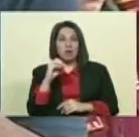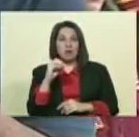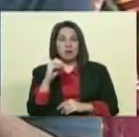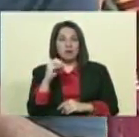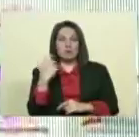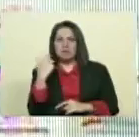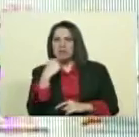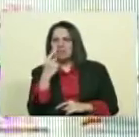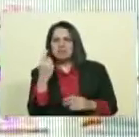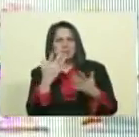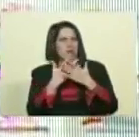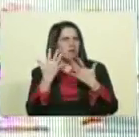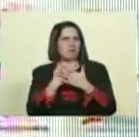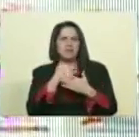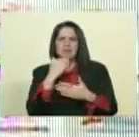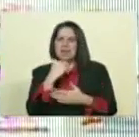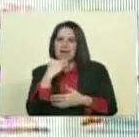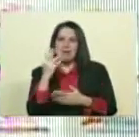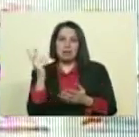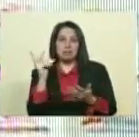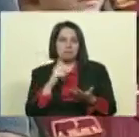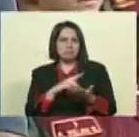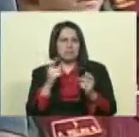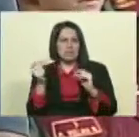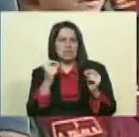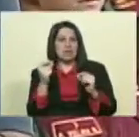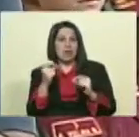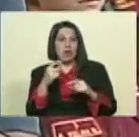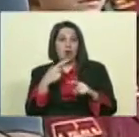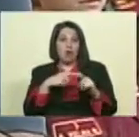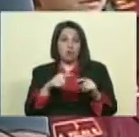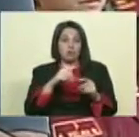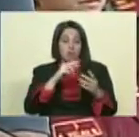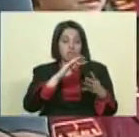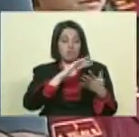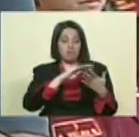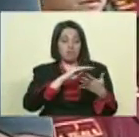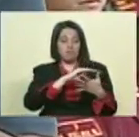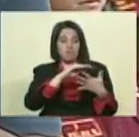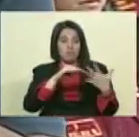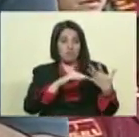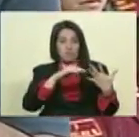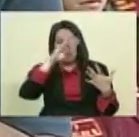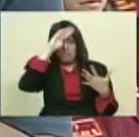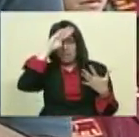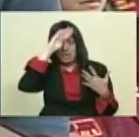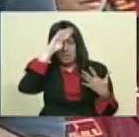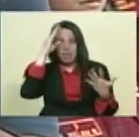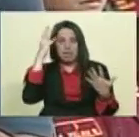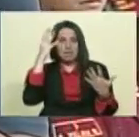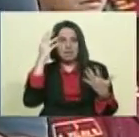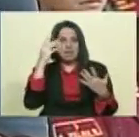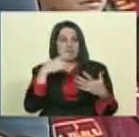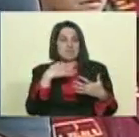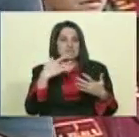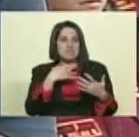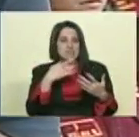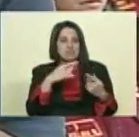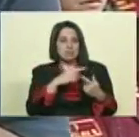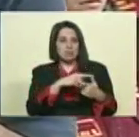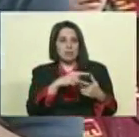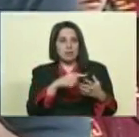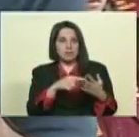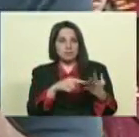confunde, como vienes del diálogo. La esquizofrenia, es decir, son enfermedades que se caracterizan por una serie de síntomas. Que siempre han